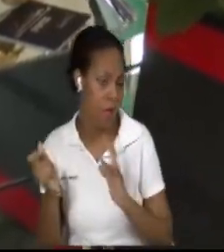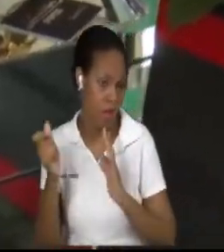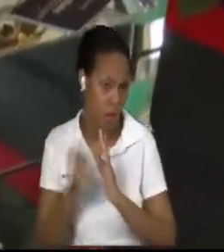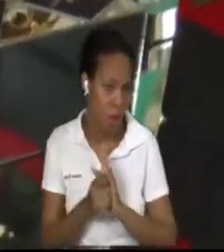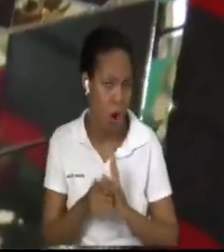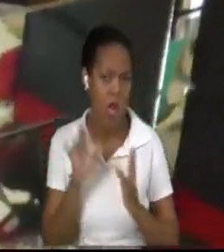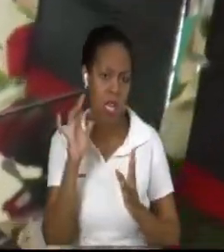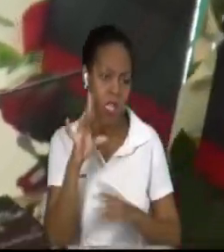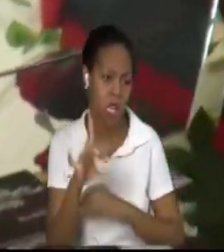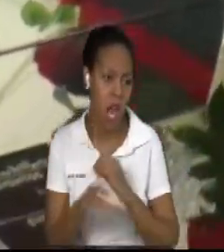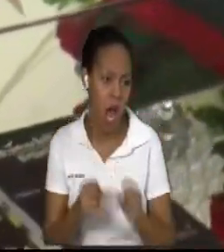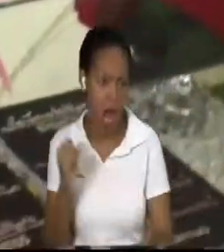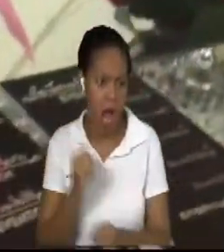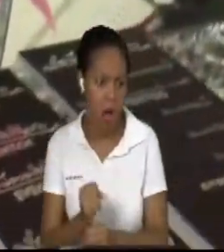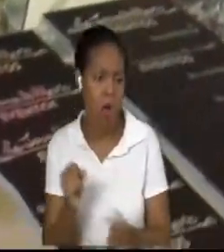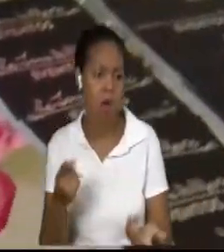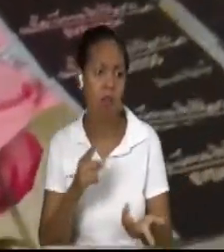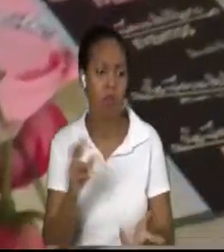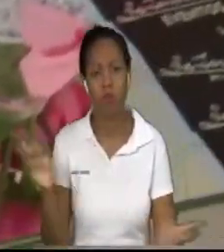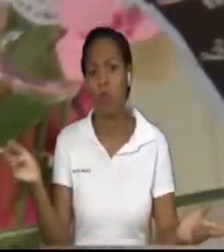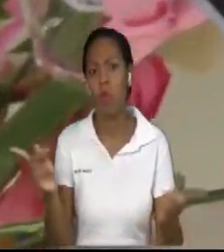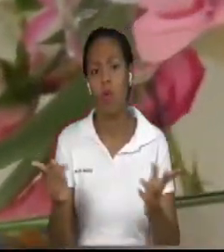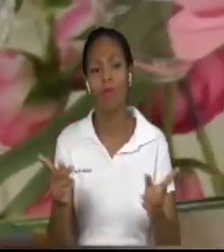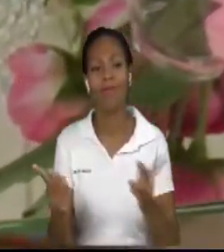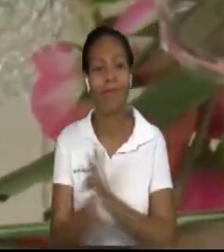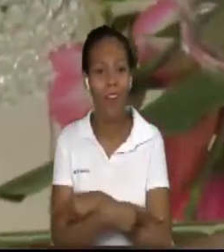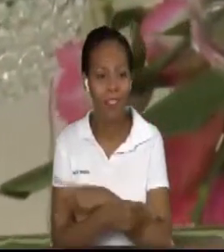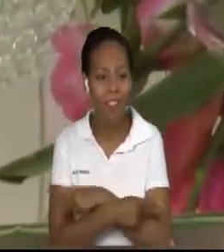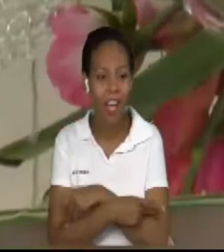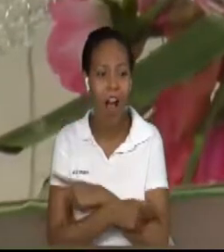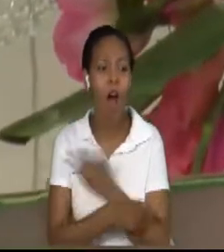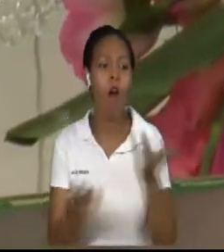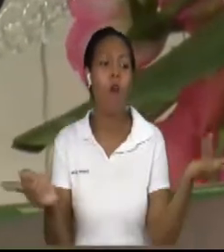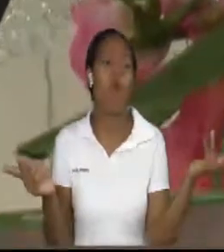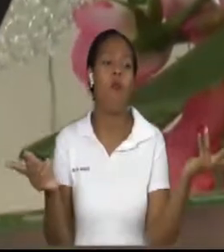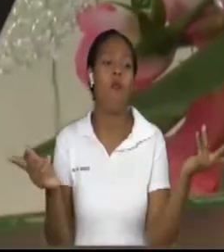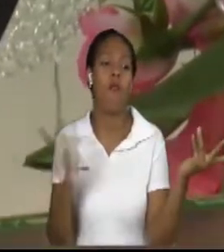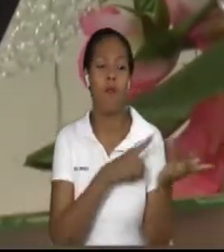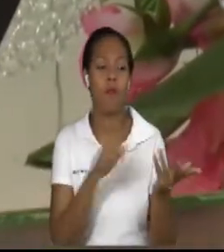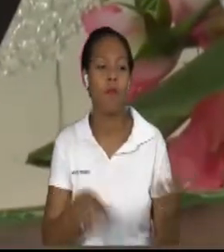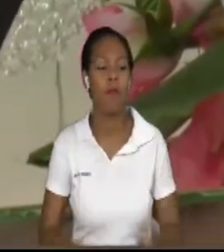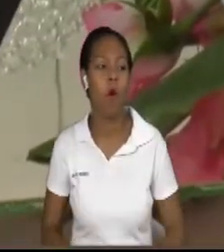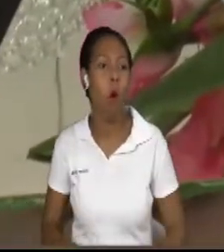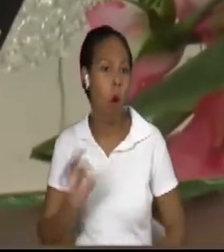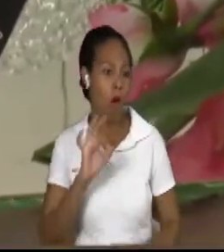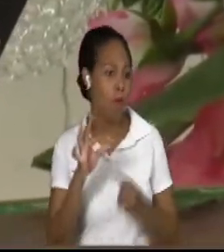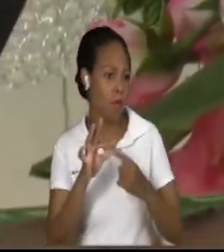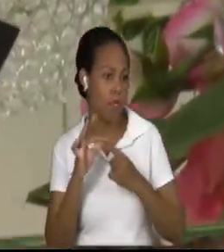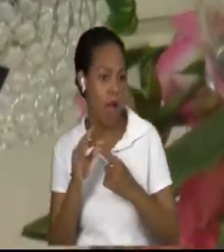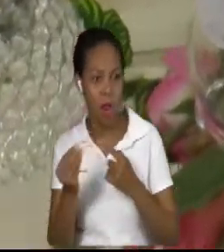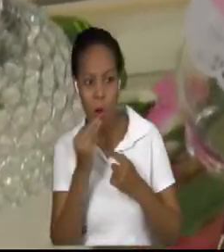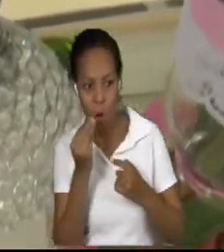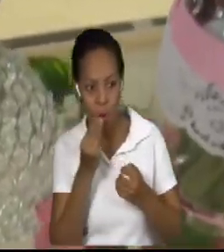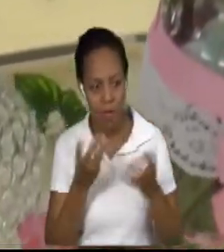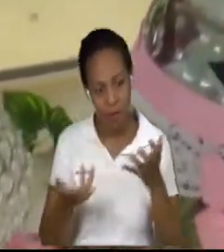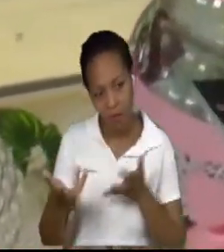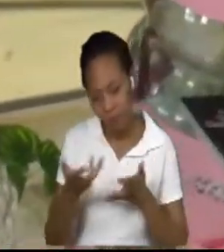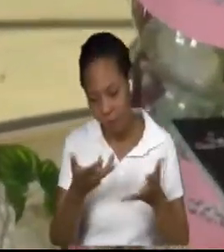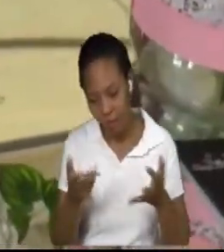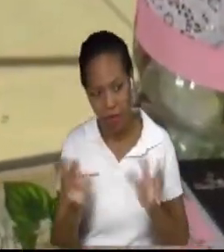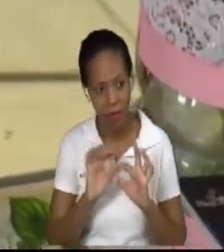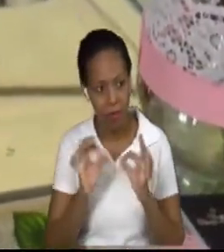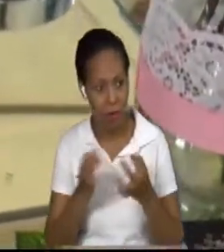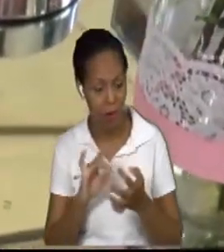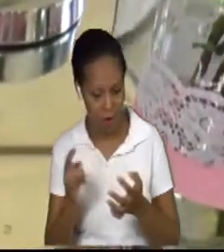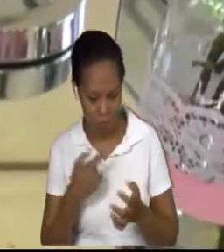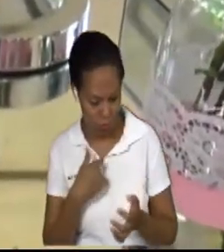15 años, baby shower, bueno, cualquier tipo de evento que ustedes deseen, una cena en especial, ahí estaremos para darles ese